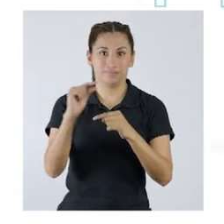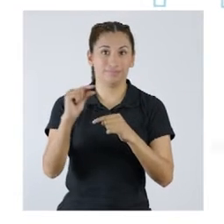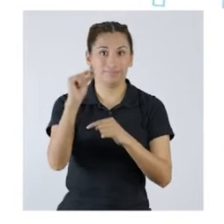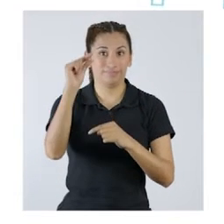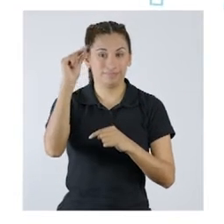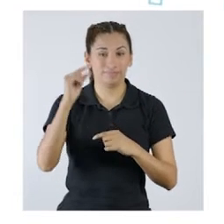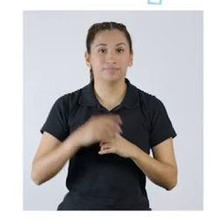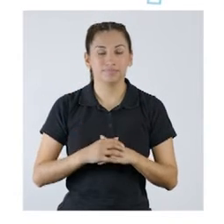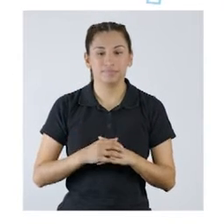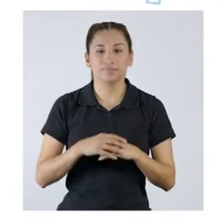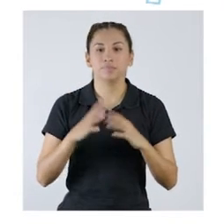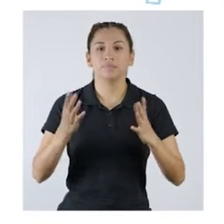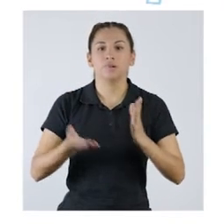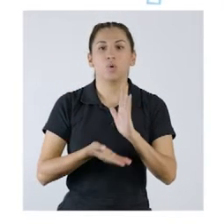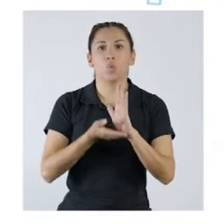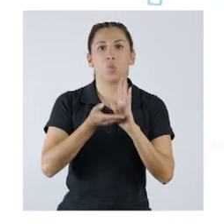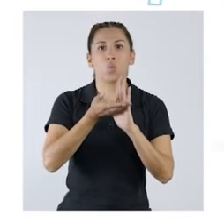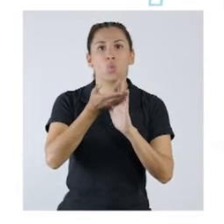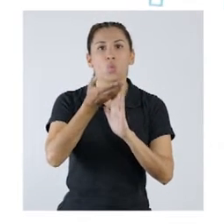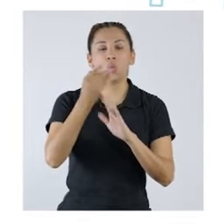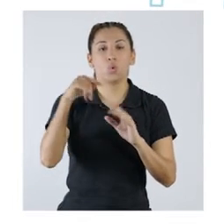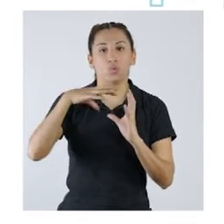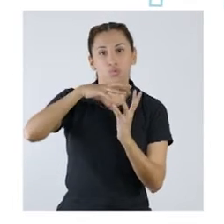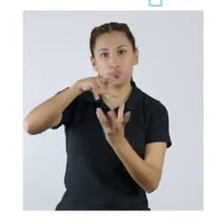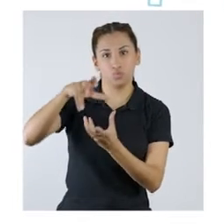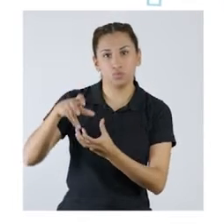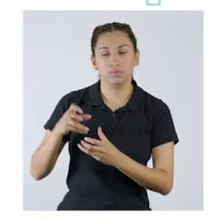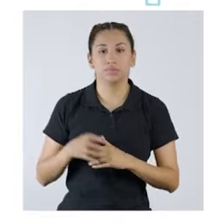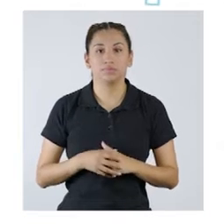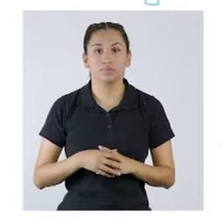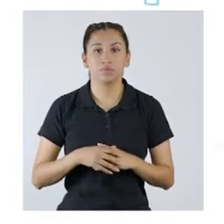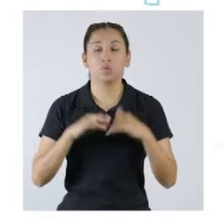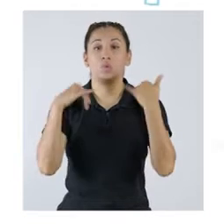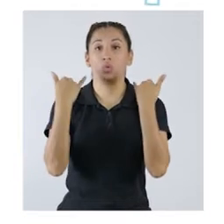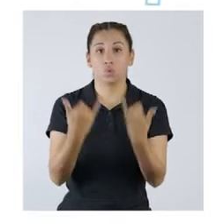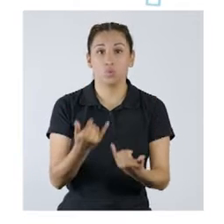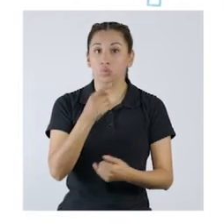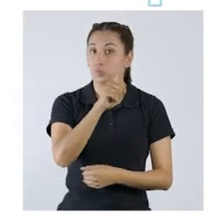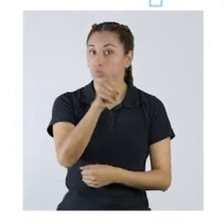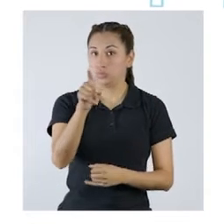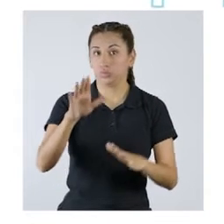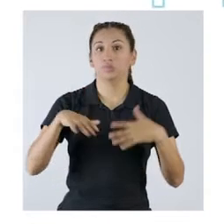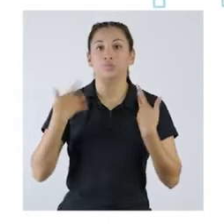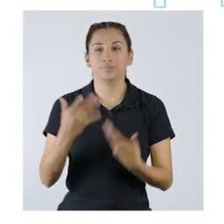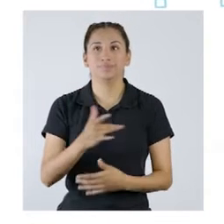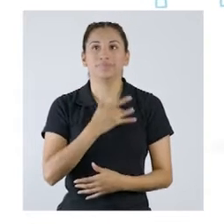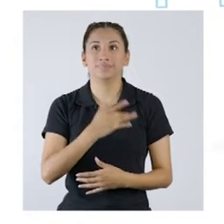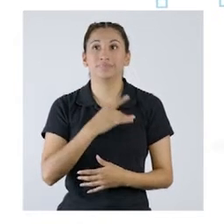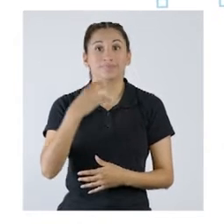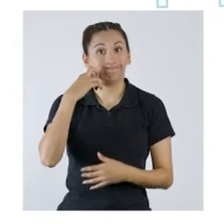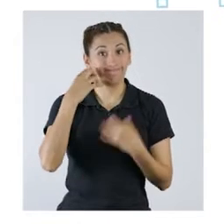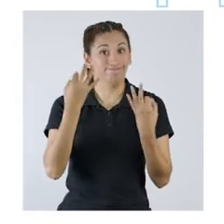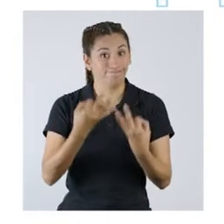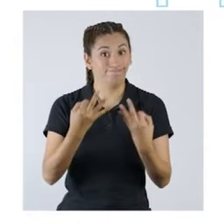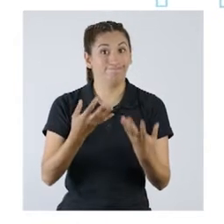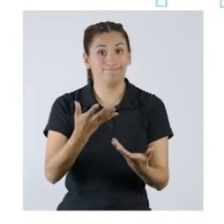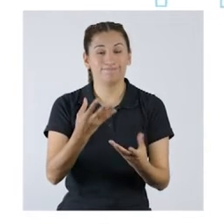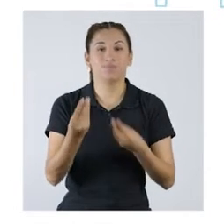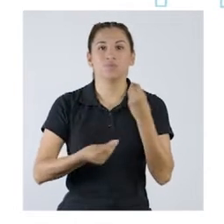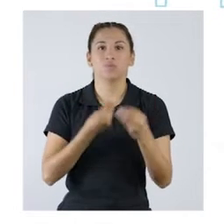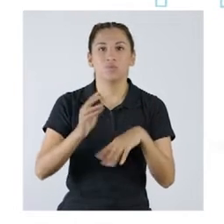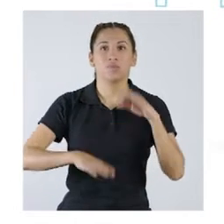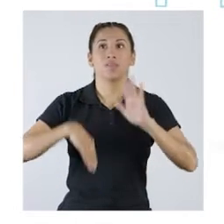efecto invernadero, elevando la temperatura de la Tierra. Hoy ustedes lo pueden sentir en carne propia,